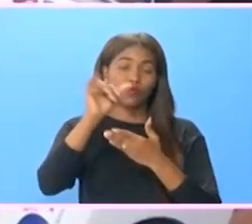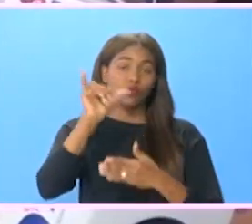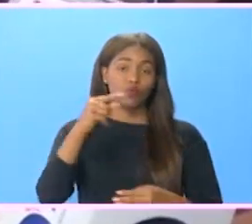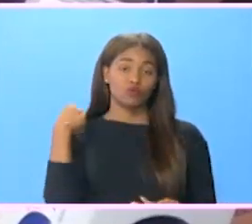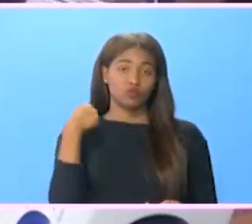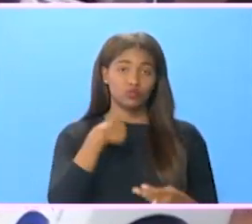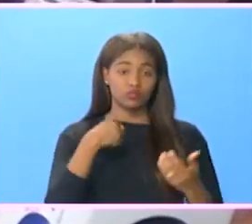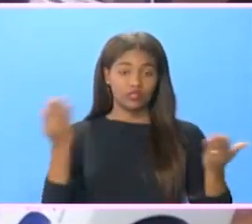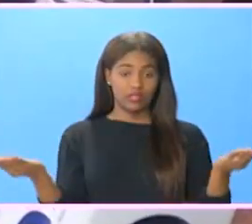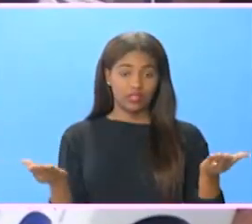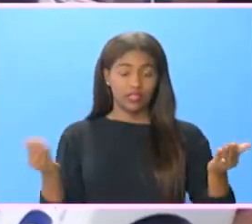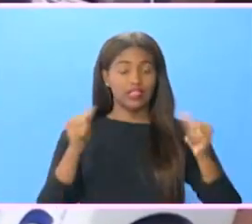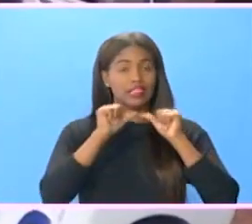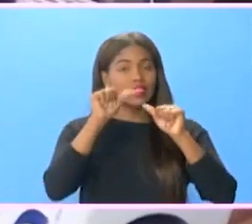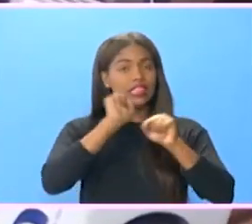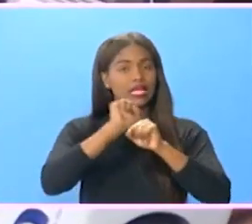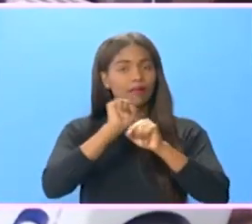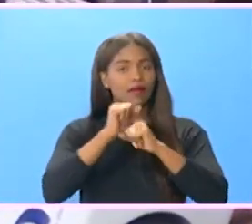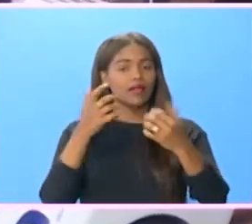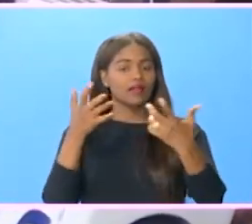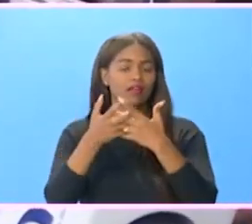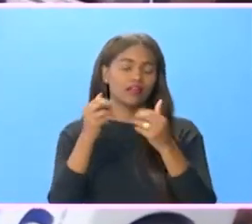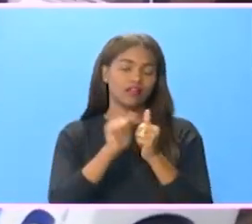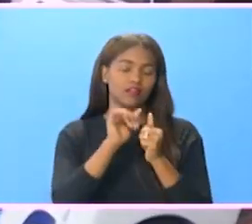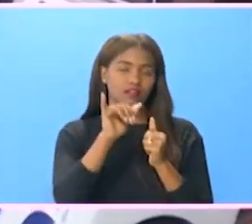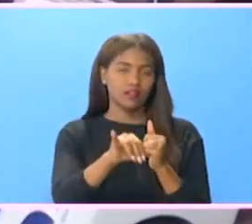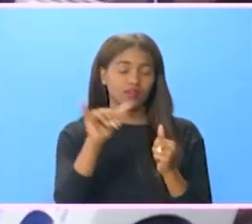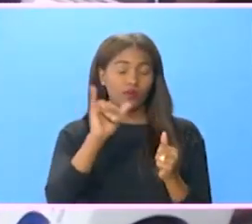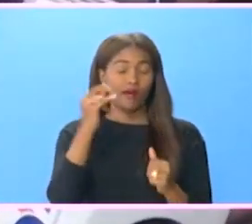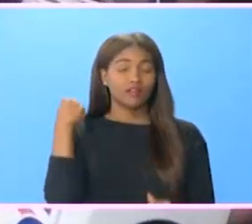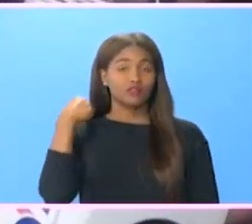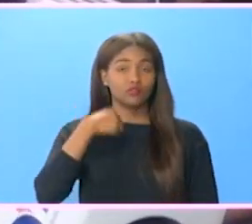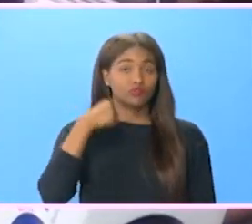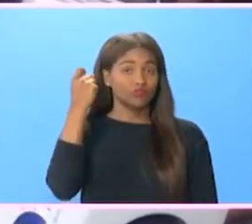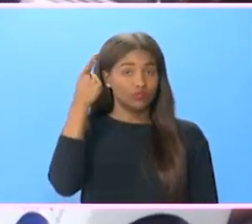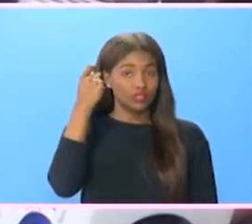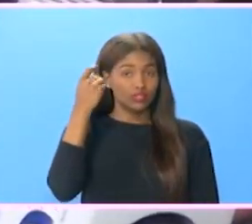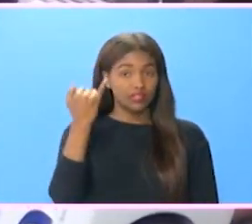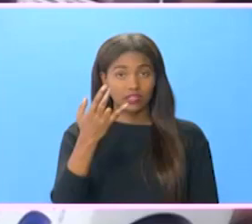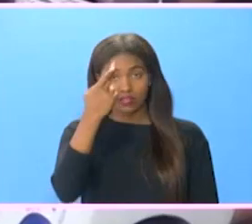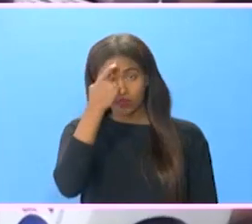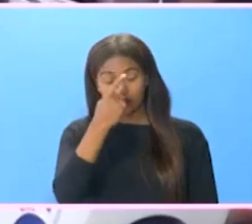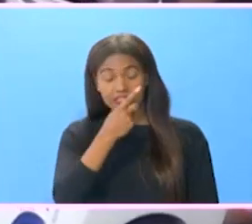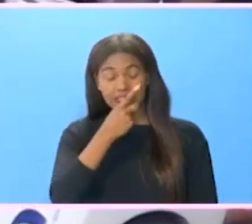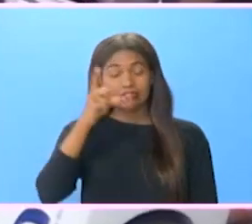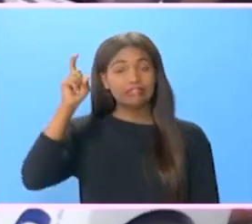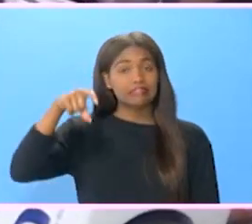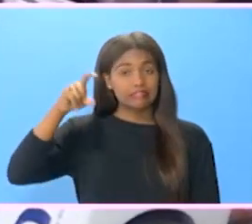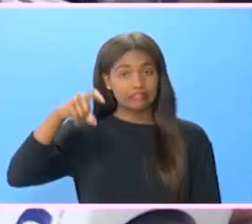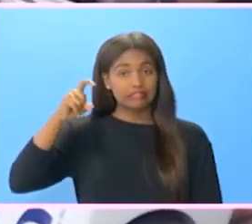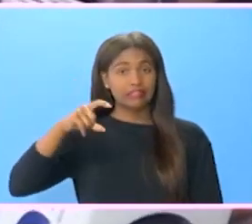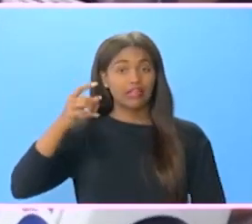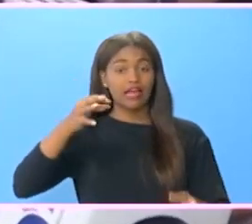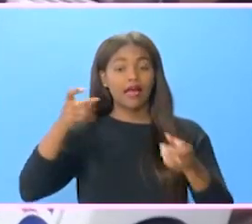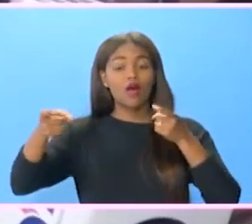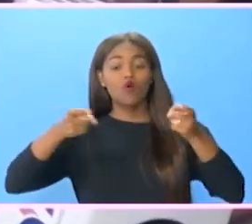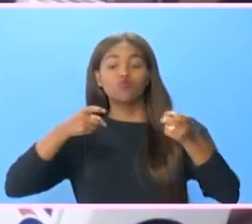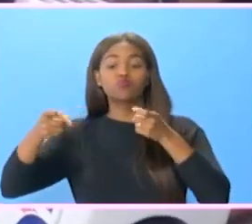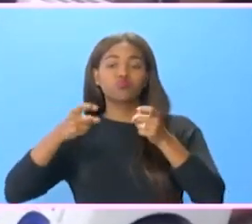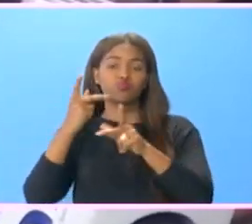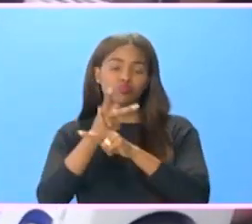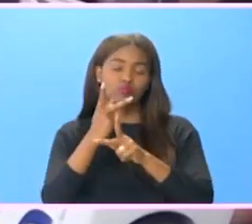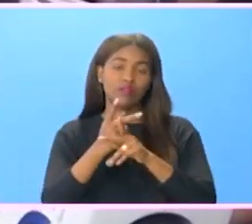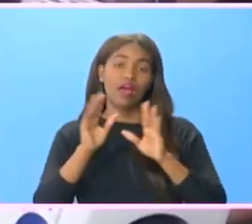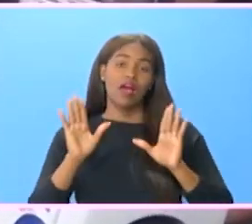estamos aquí trabajando la extinción de dominio. Entendemos que el país necesita la extinción de dominio.